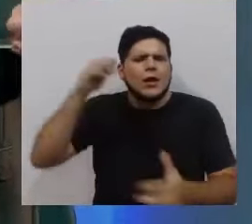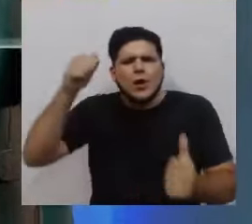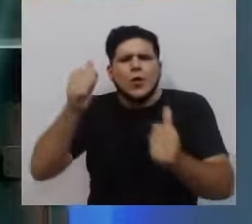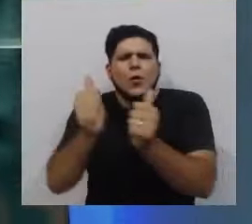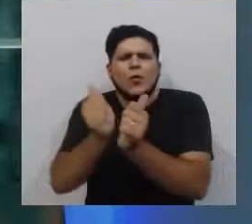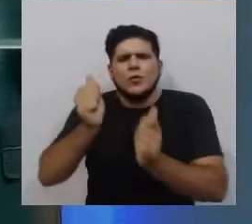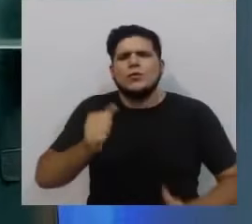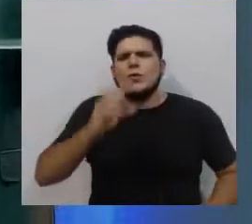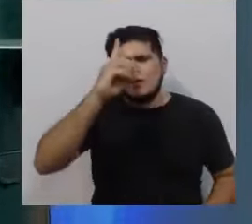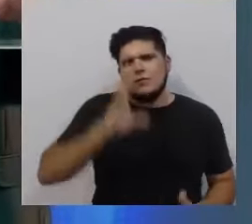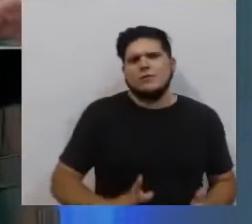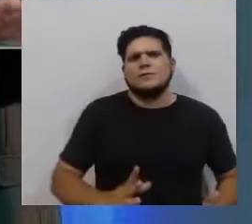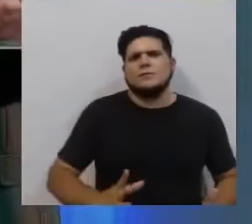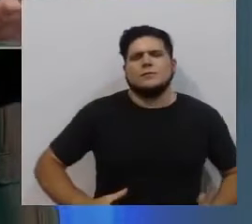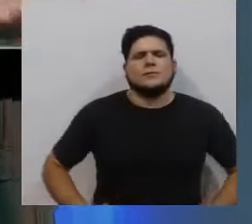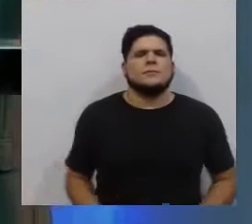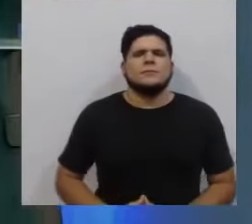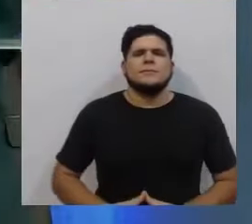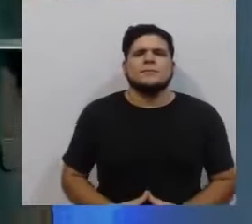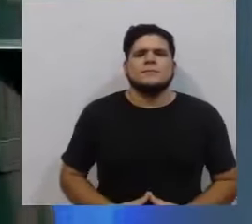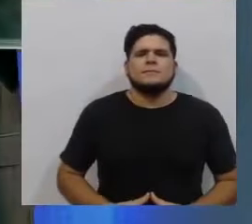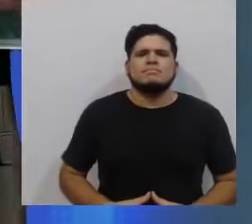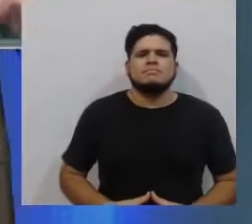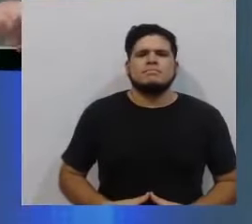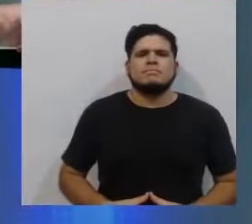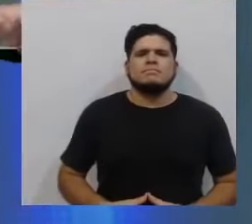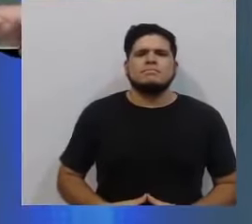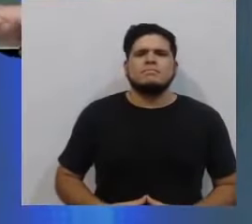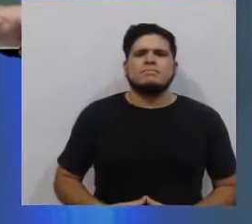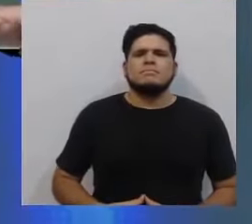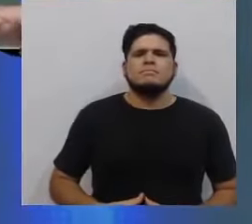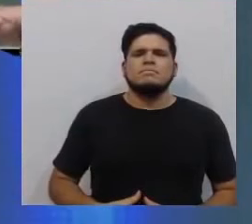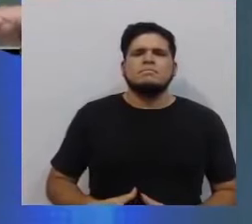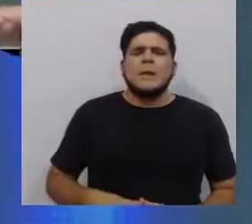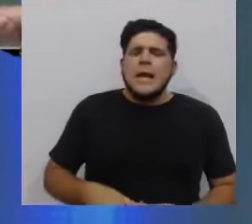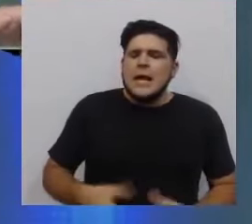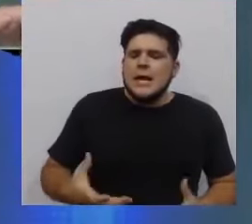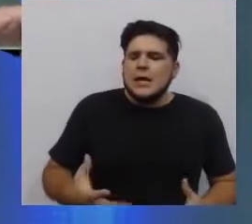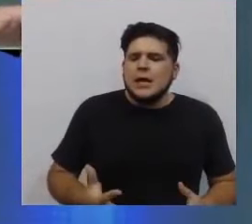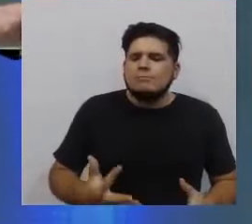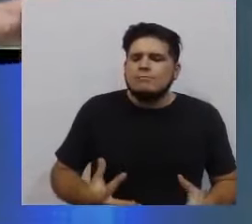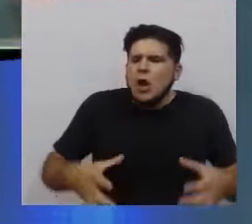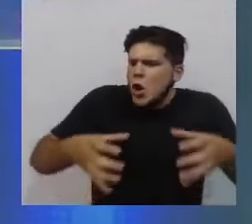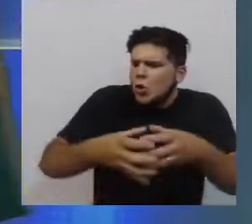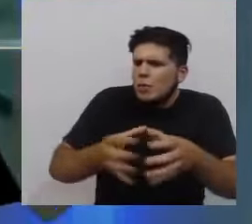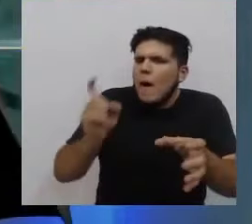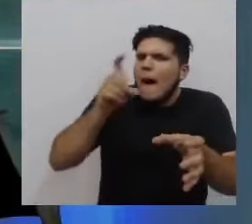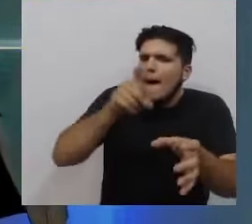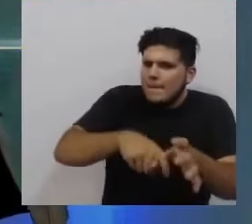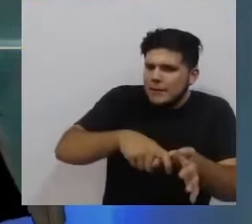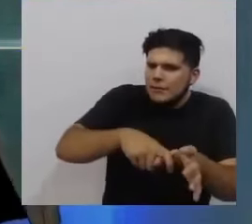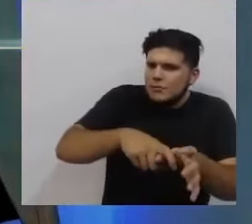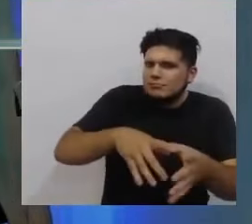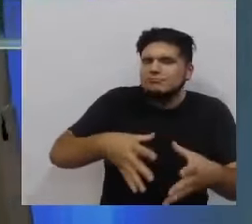y nehemías sabían que de esta gente que estaba allí familiarizado con la mediocridad muchos iban